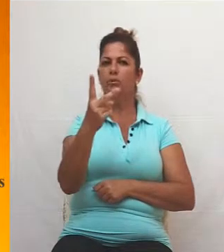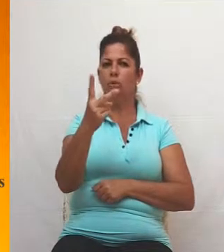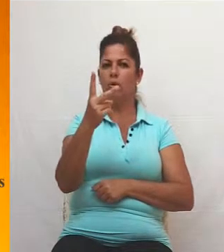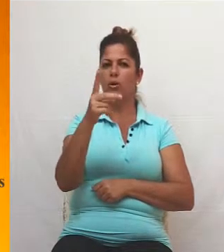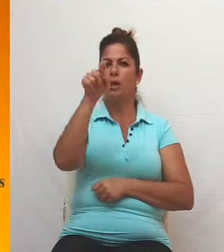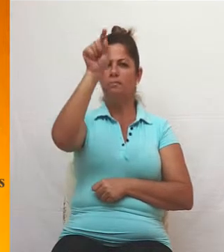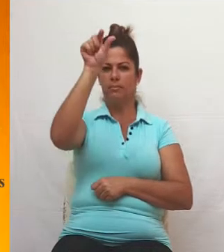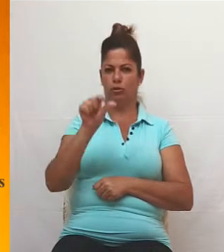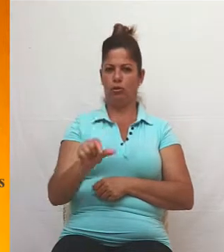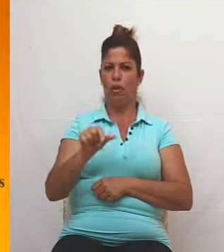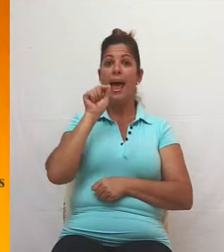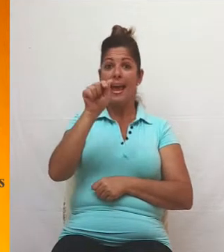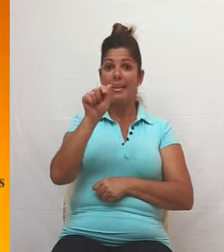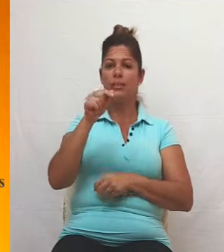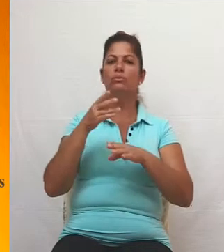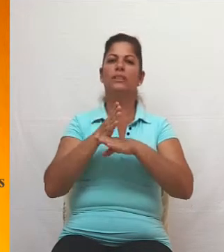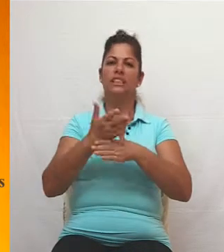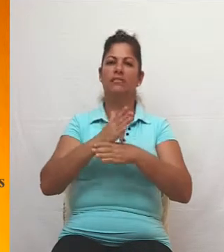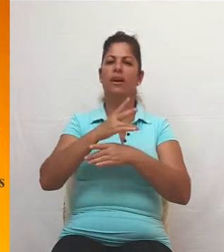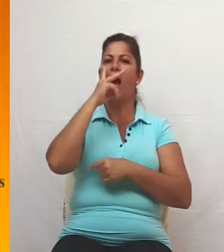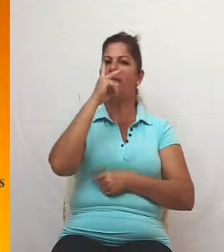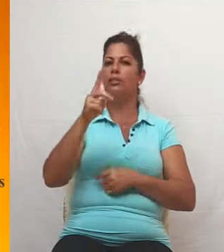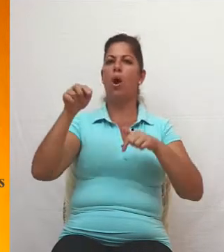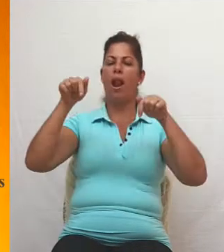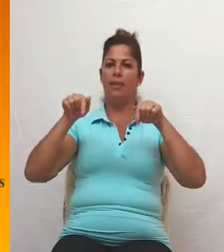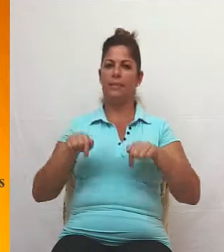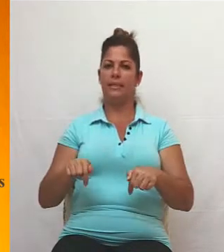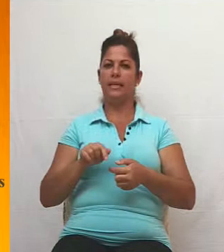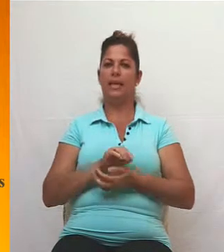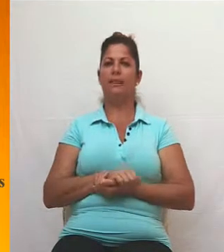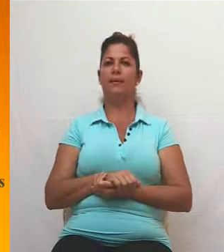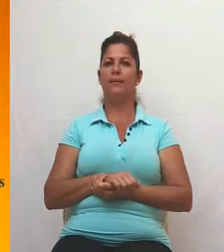intencionada que activa la atención al presente